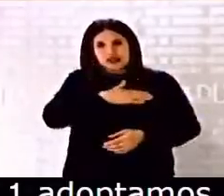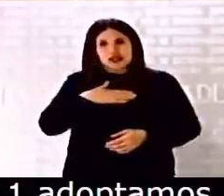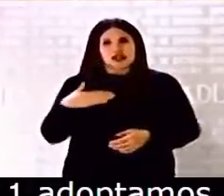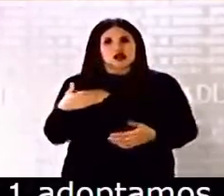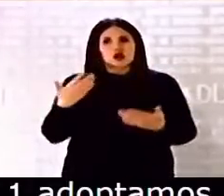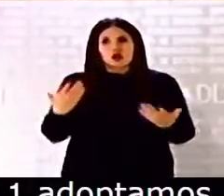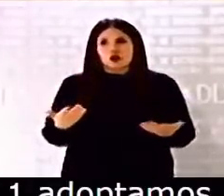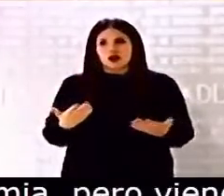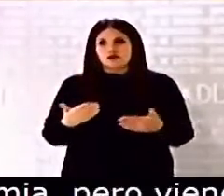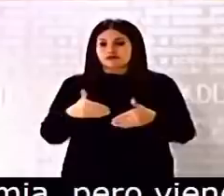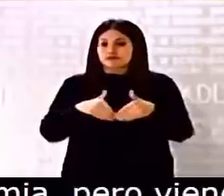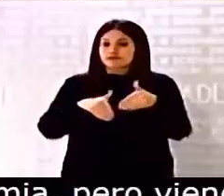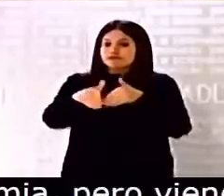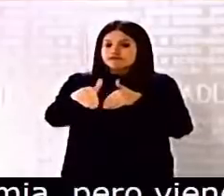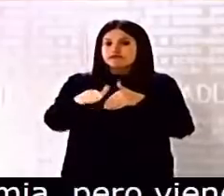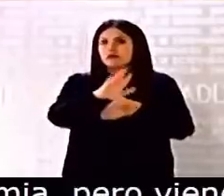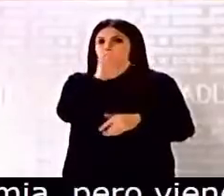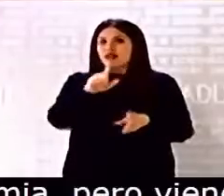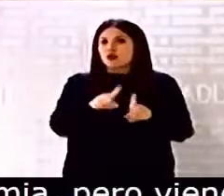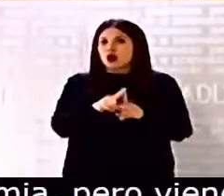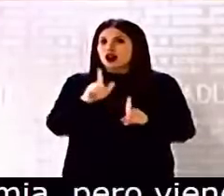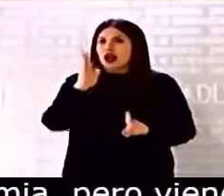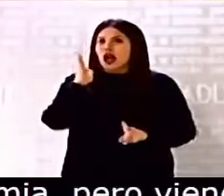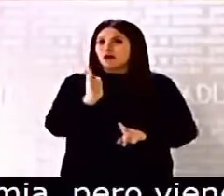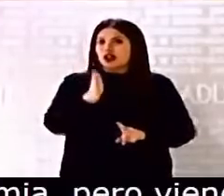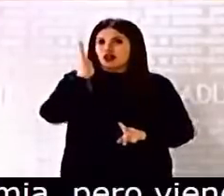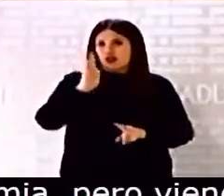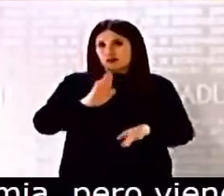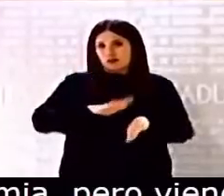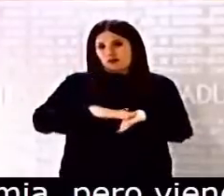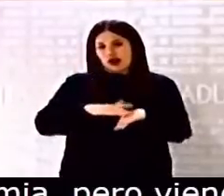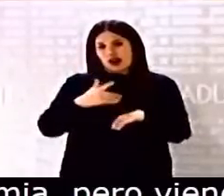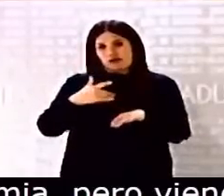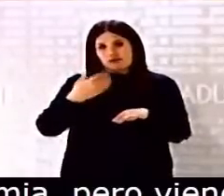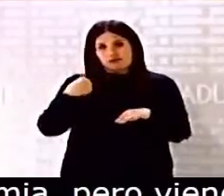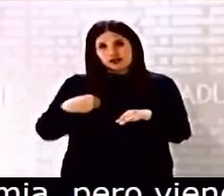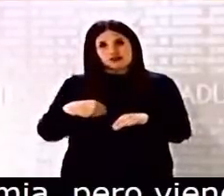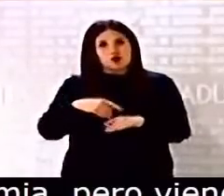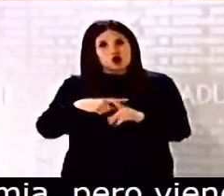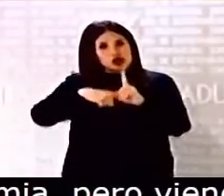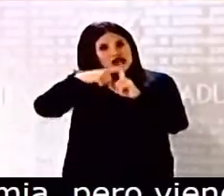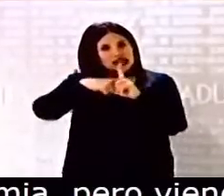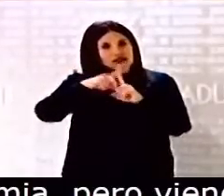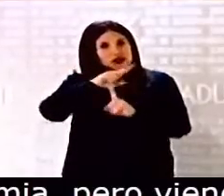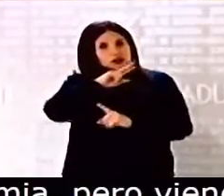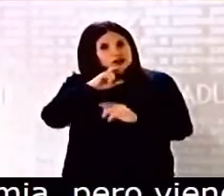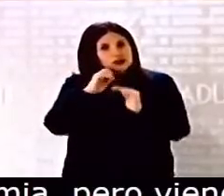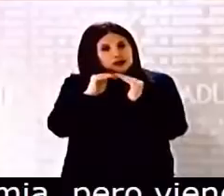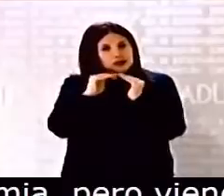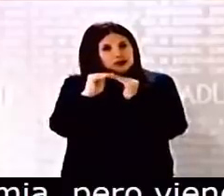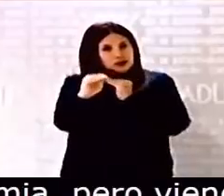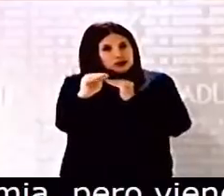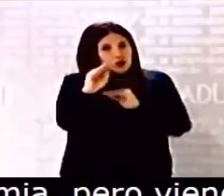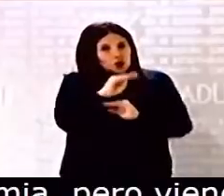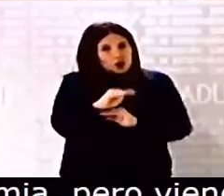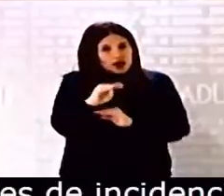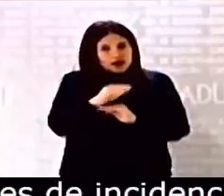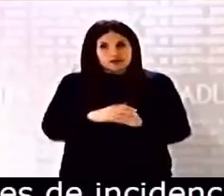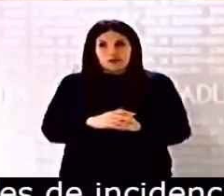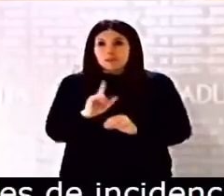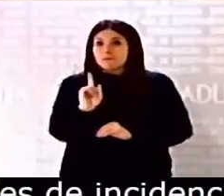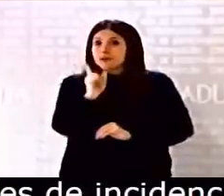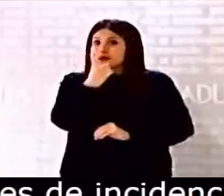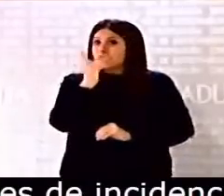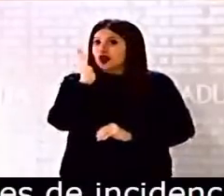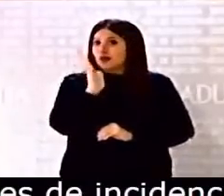algunas amenazas para que podamos mantener estos niveles de incidencia. Viene una primera